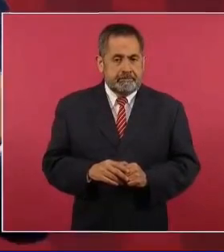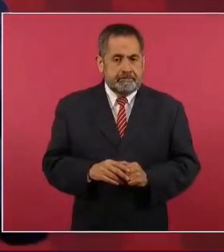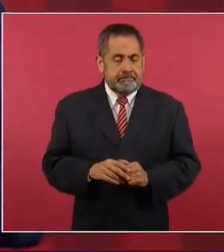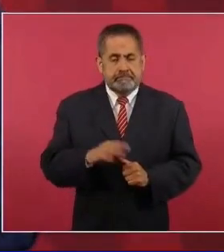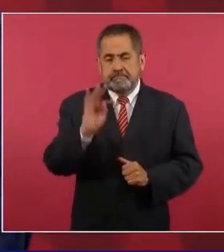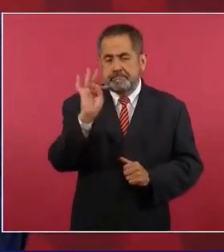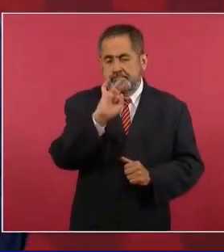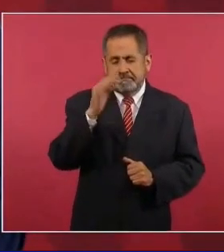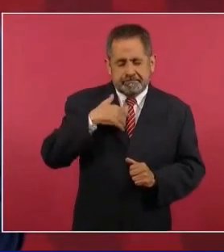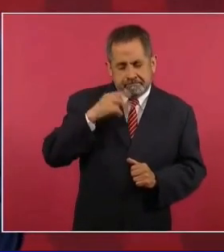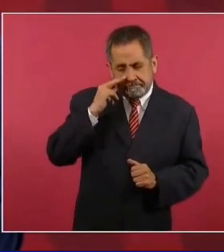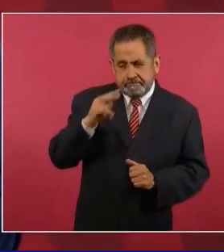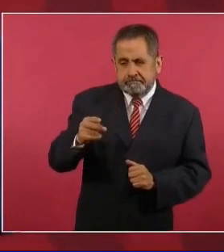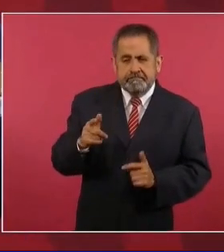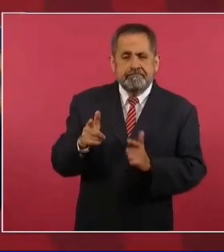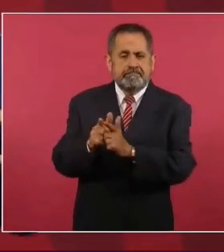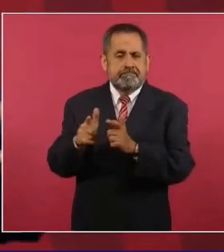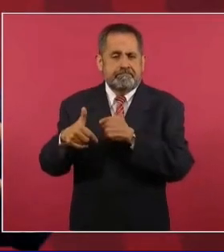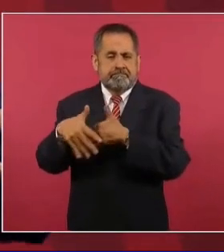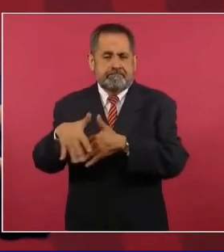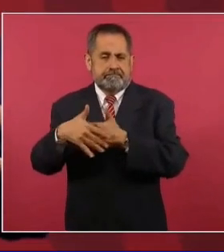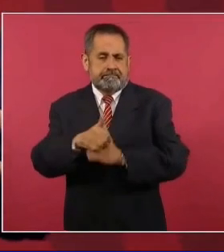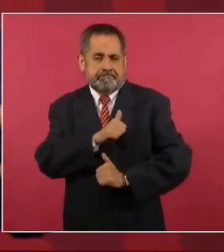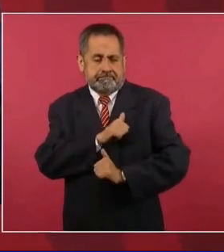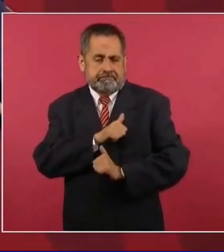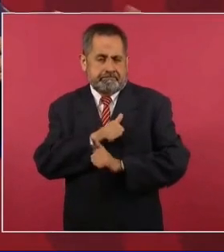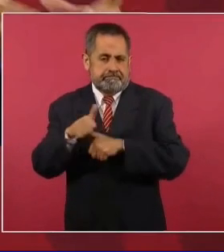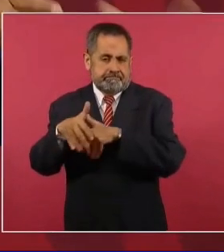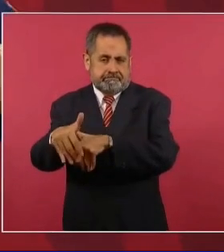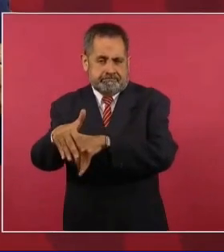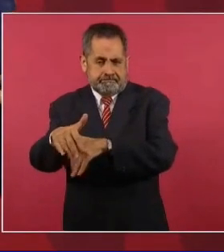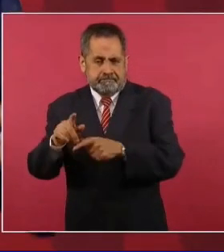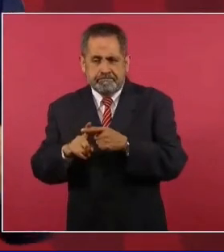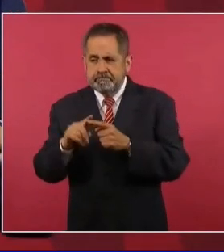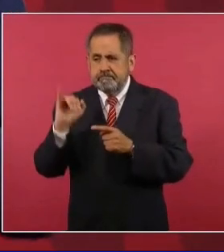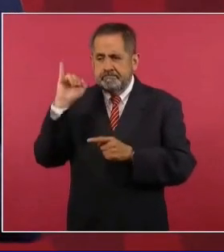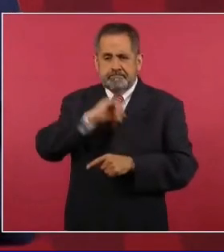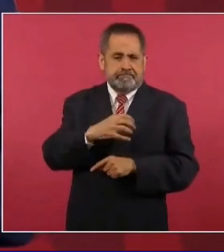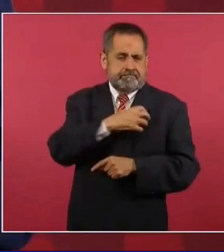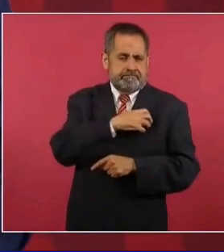batallón o los jefes de un batallón